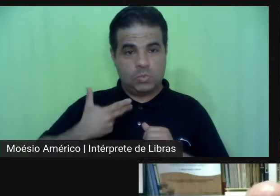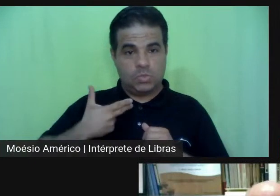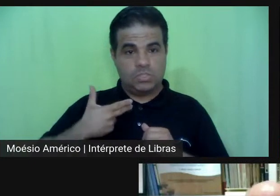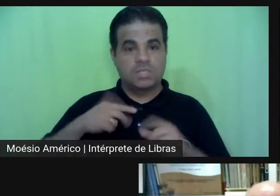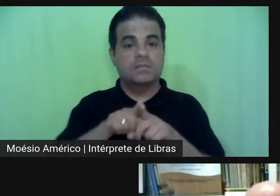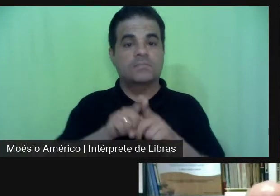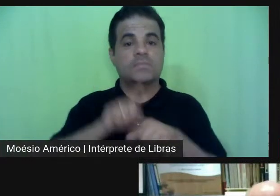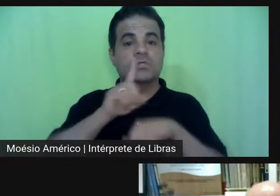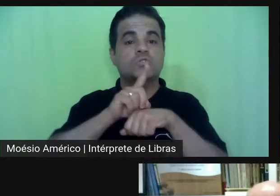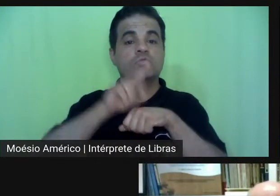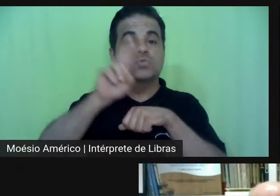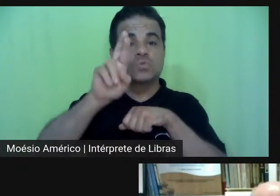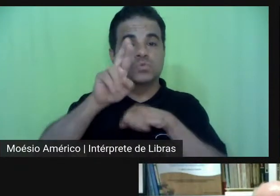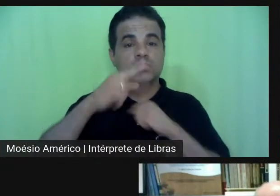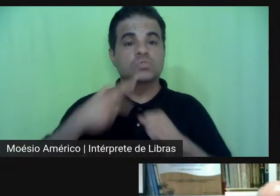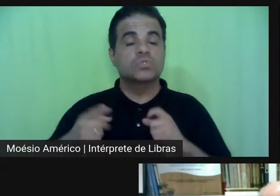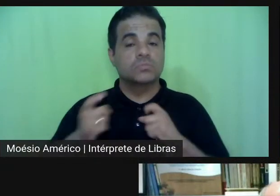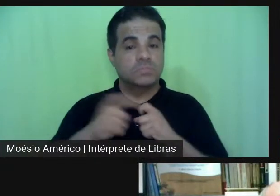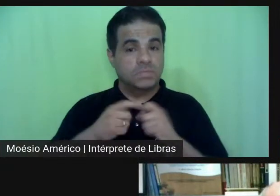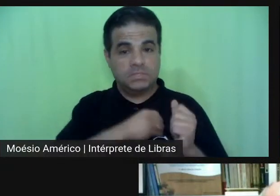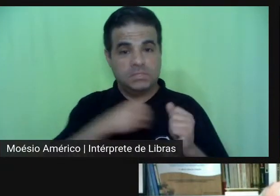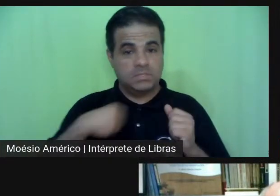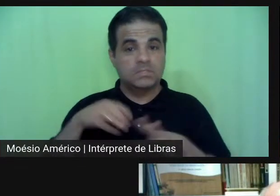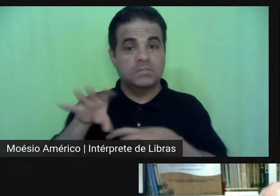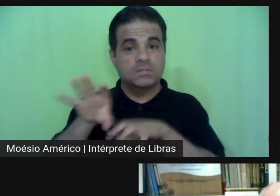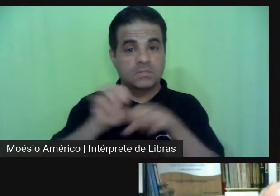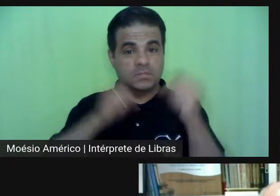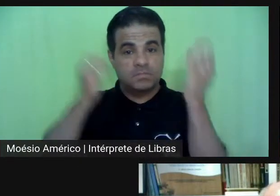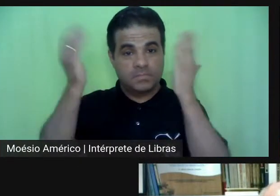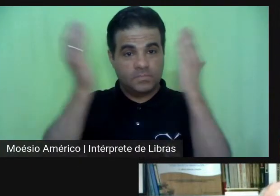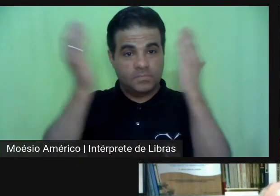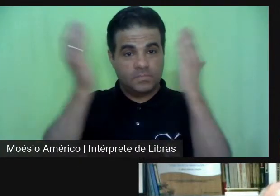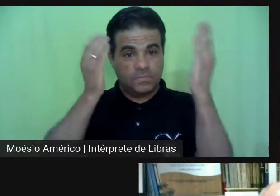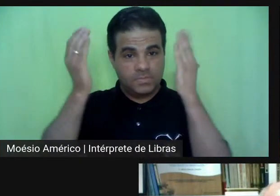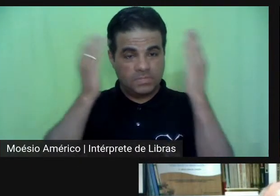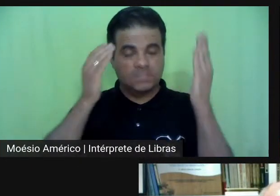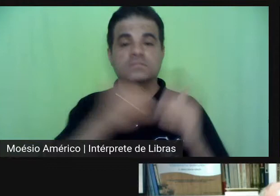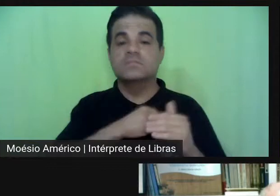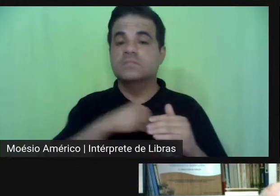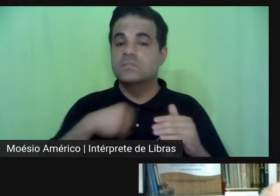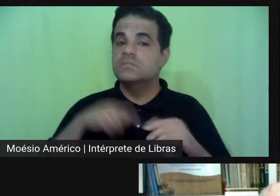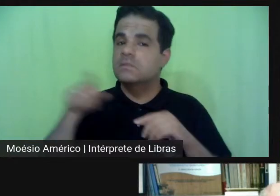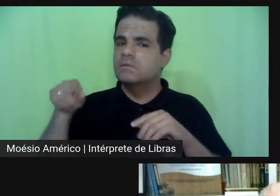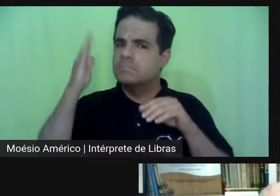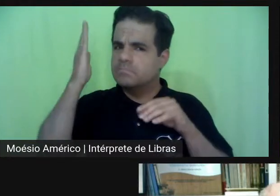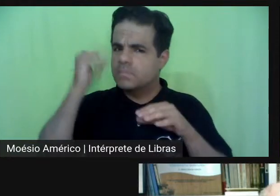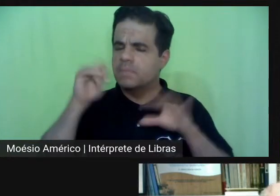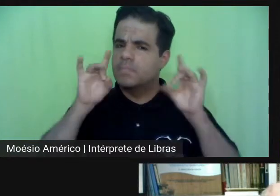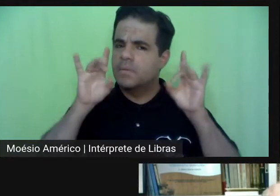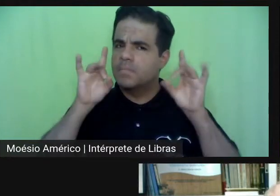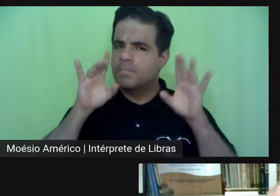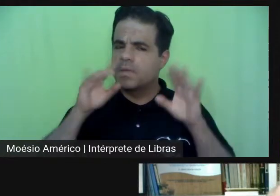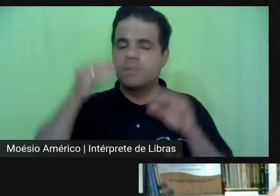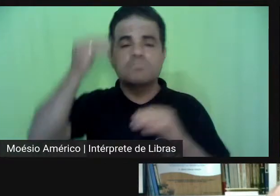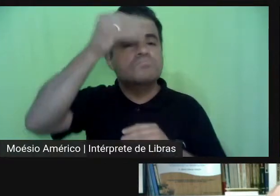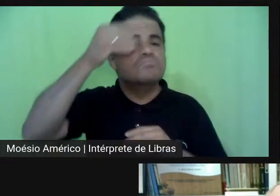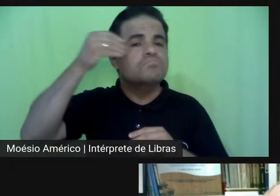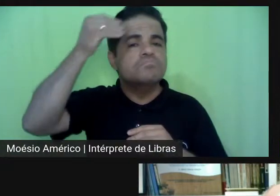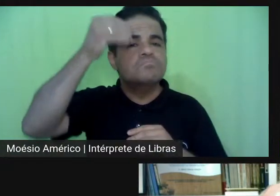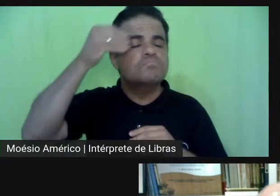doctor en medicina pues la información psicología clínica y se especializó en psiquiatría